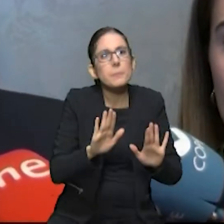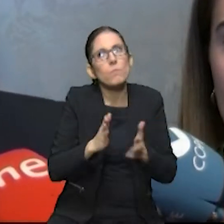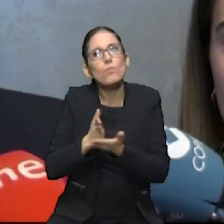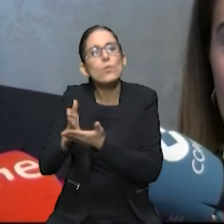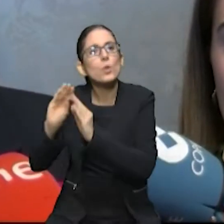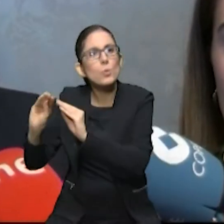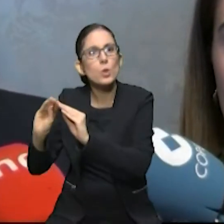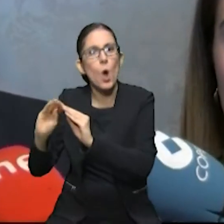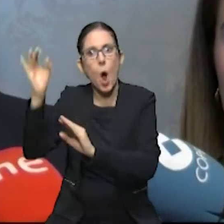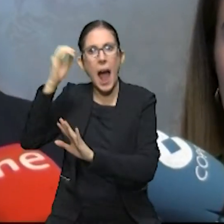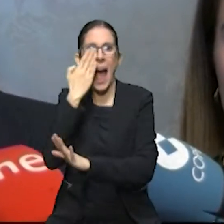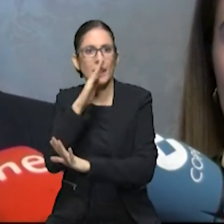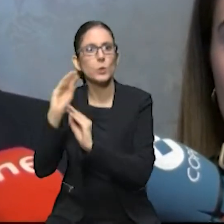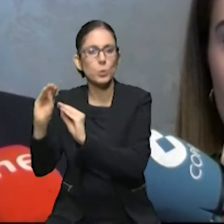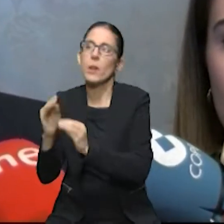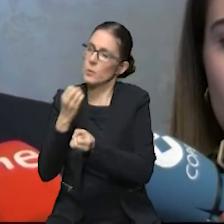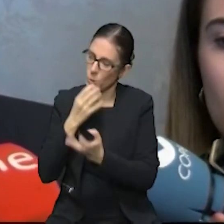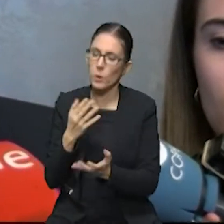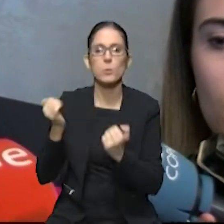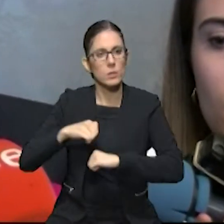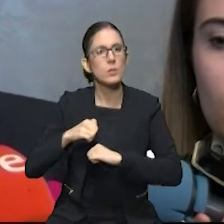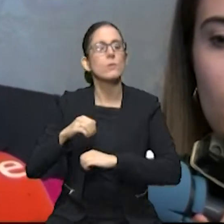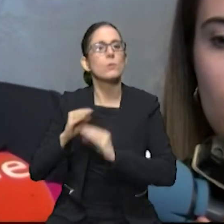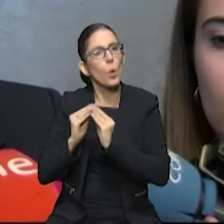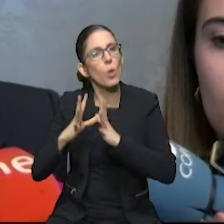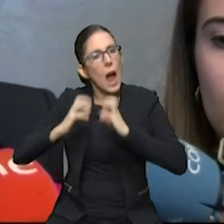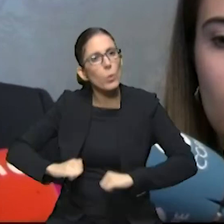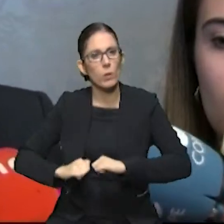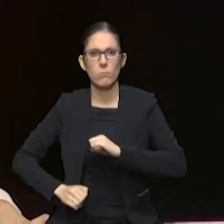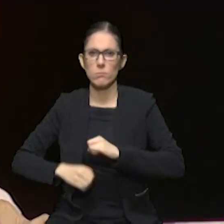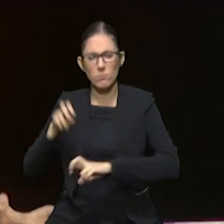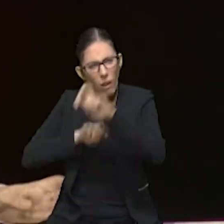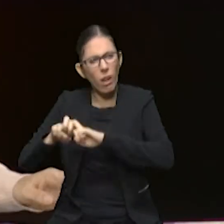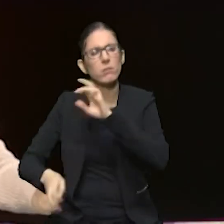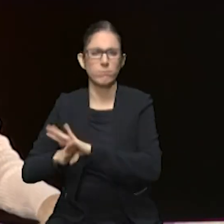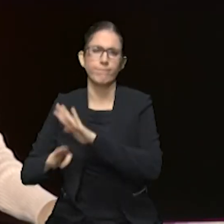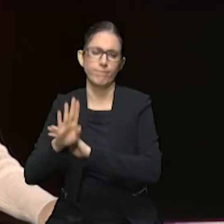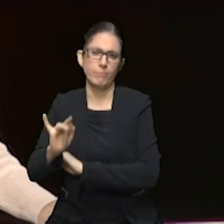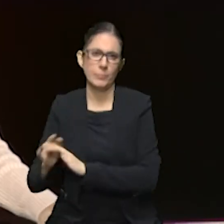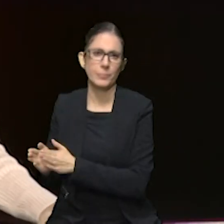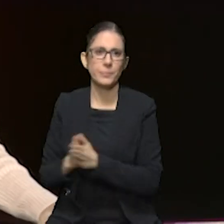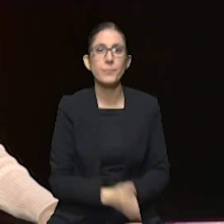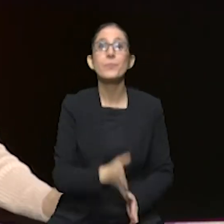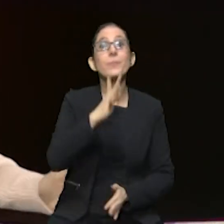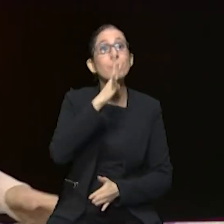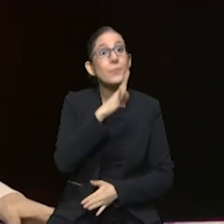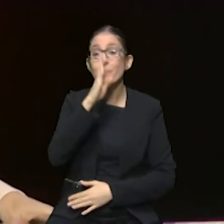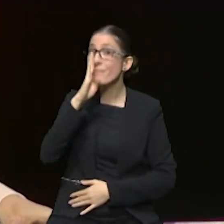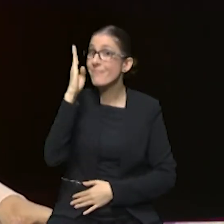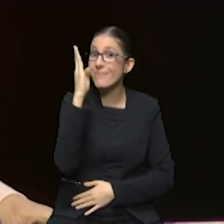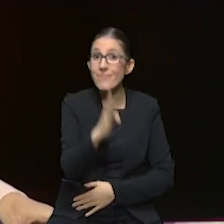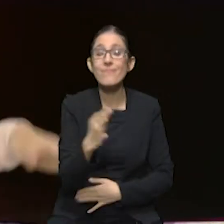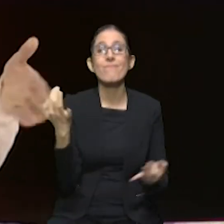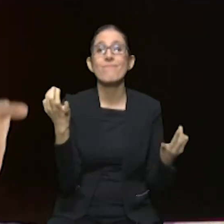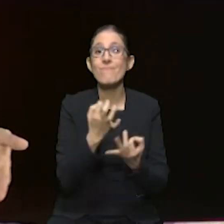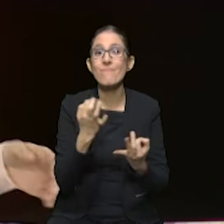talante ha sido de, venga, vamos a seguir buscando esos acuerdos. Bueno, y nos vamos ahora hasta la Moncloa porque la comparecencia de